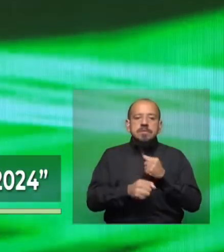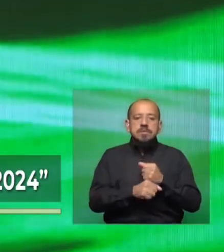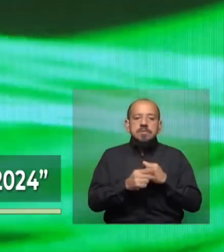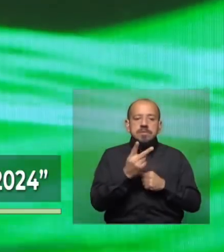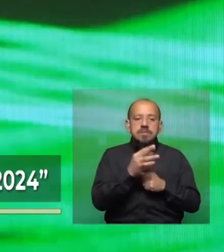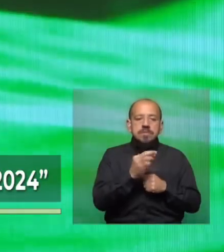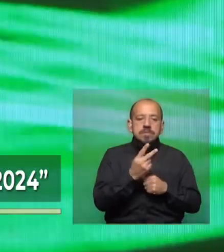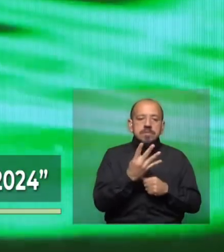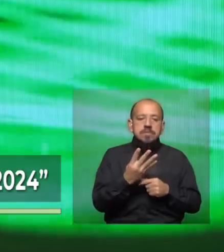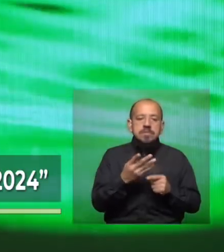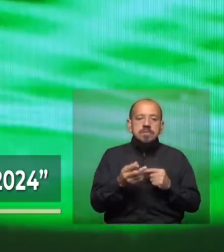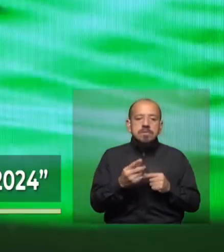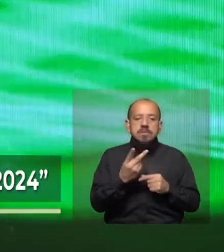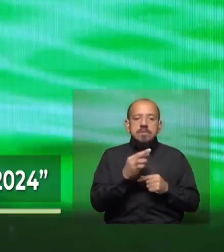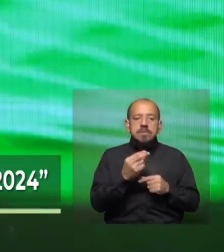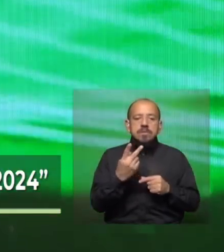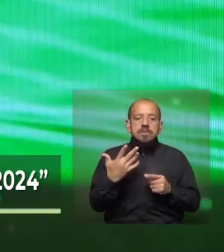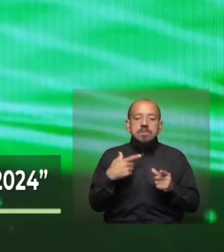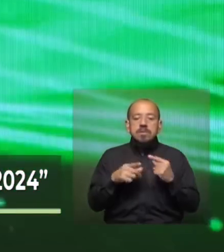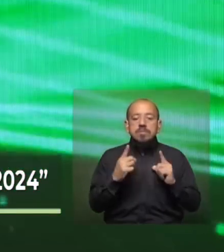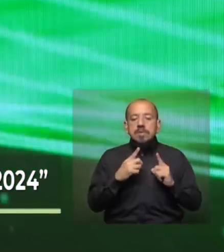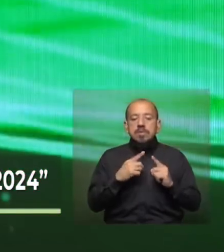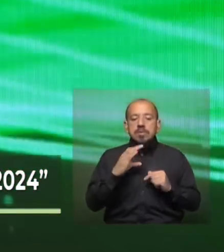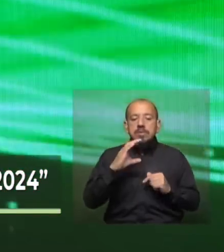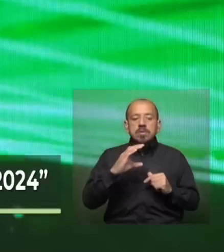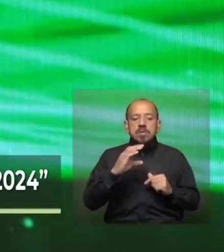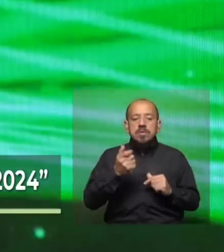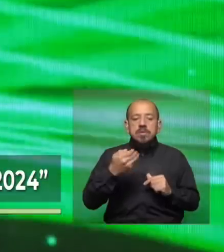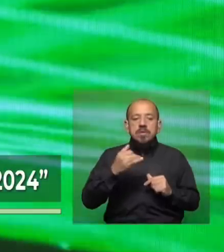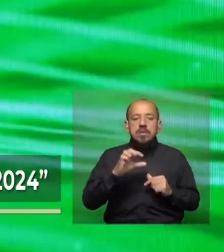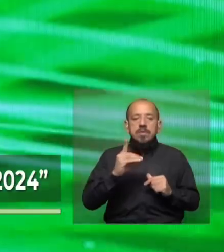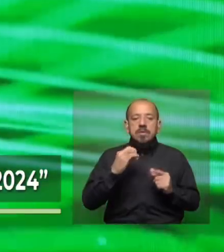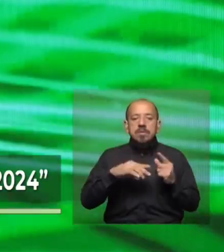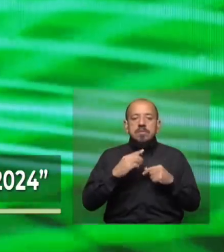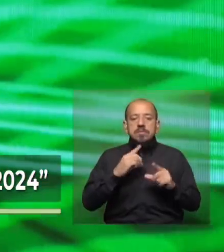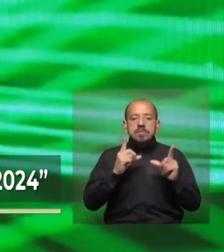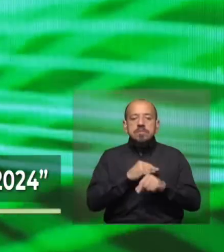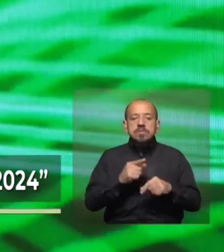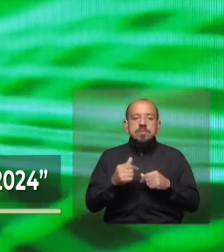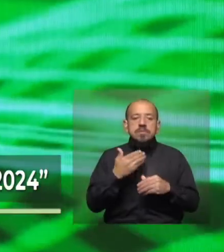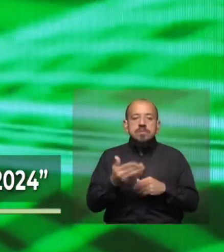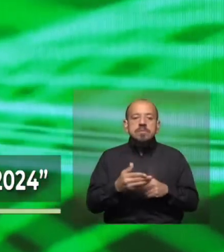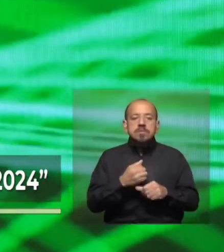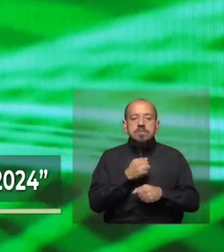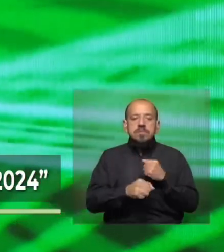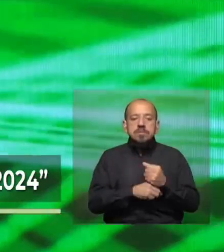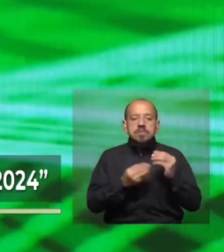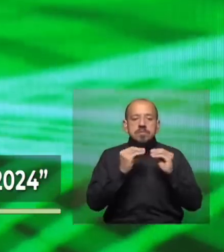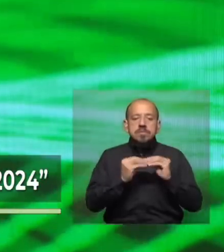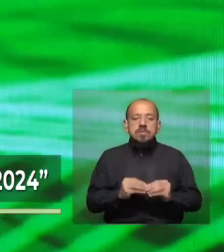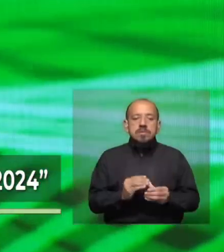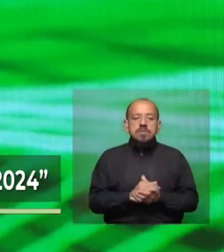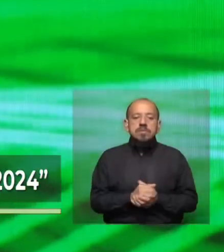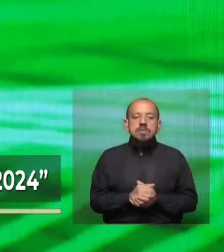2025 estábamos esperando para salir del Cabildo para poder armar obviamente los planes operativos anuales y los presupuestos que vienen